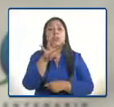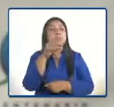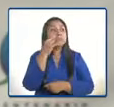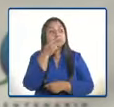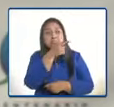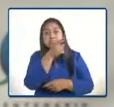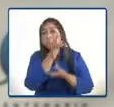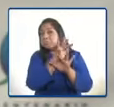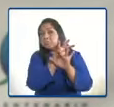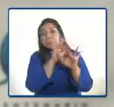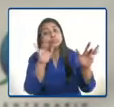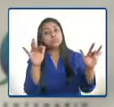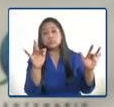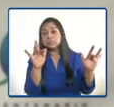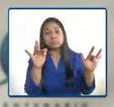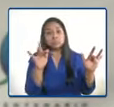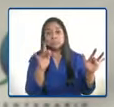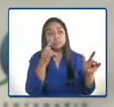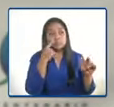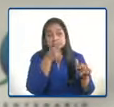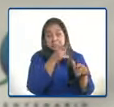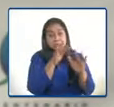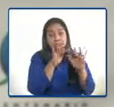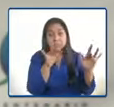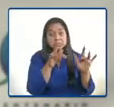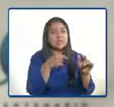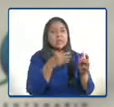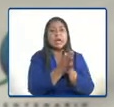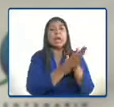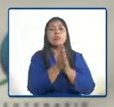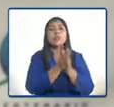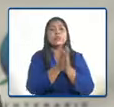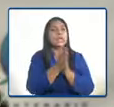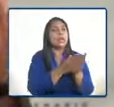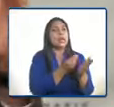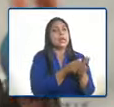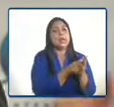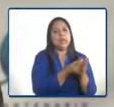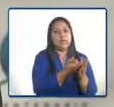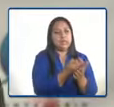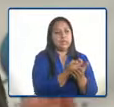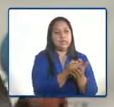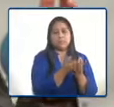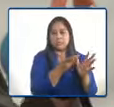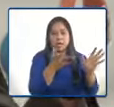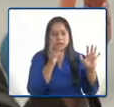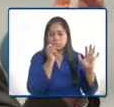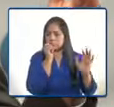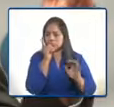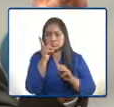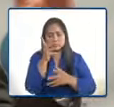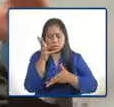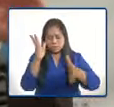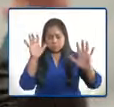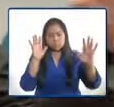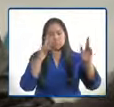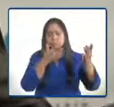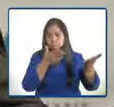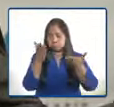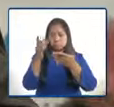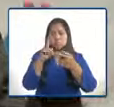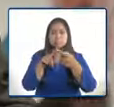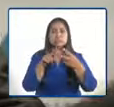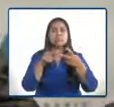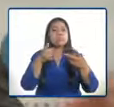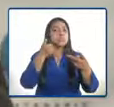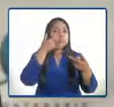gran problema que es que la gente se quiera aprovechar de otro guatemalteco. Ahí están las denuncias, los